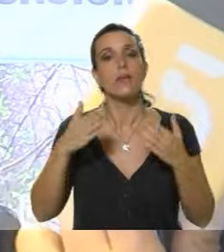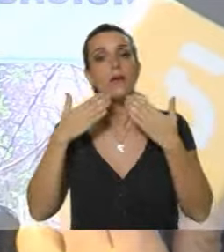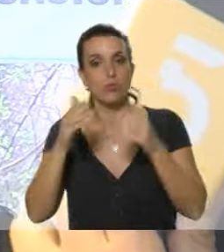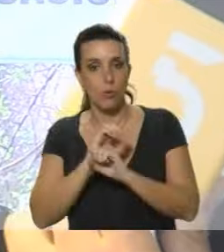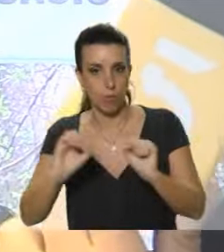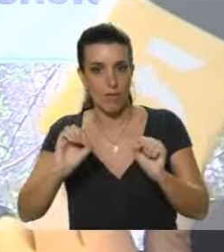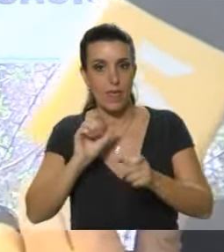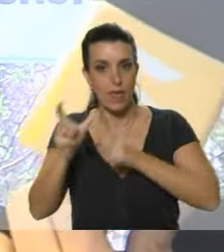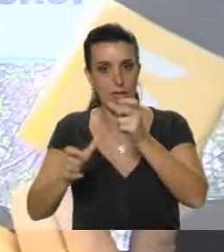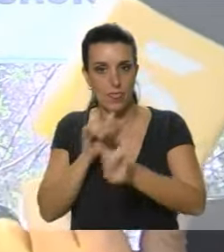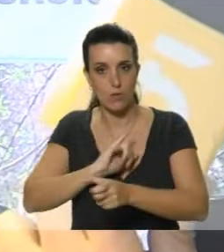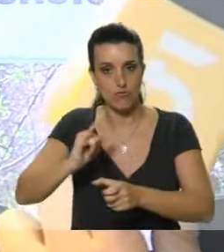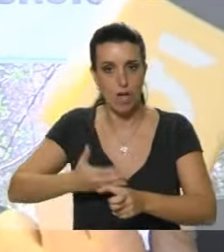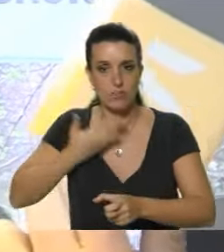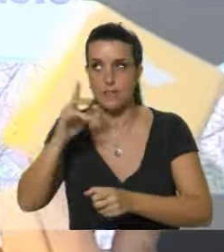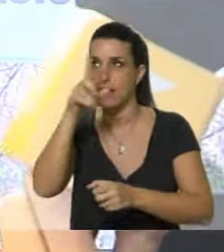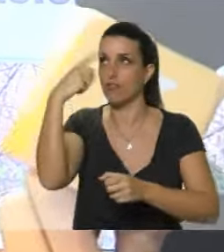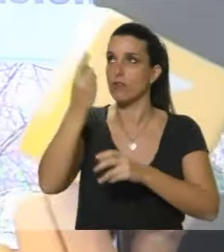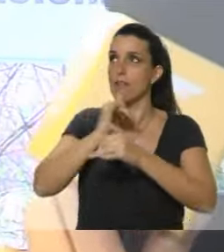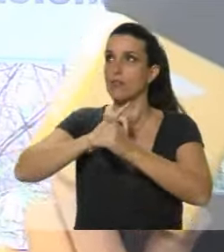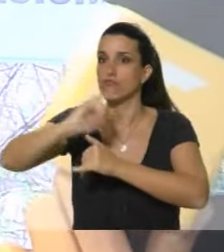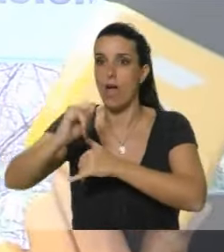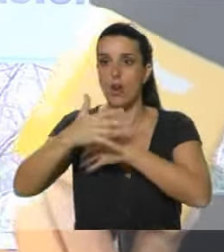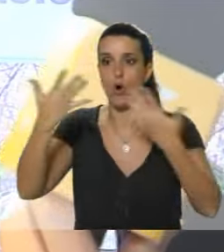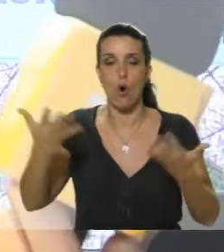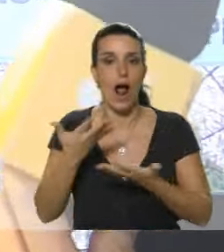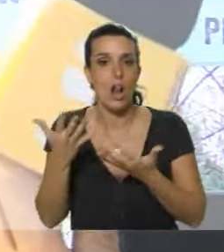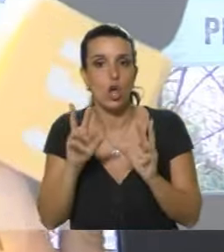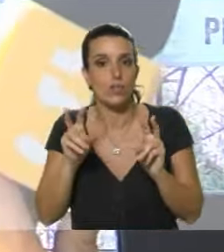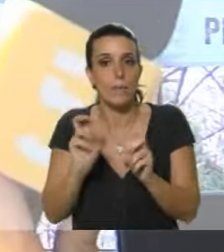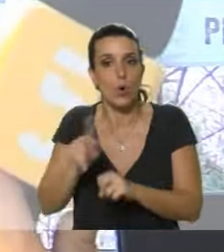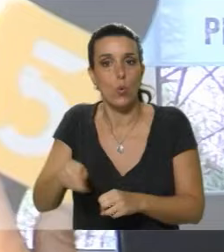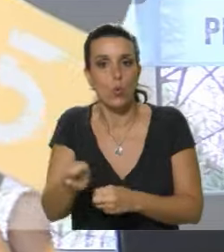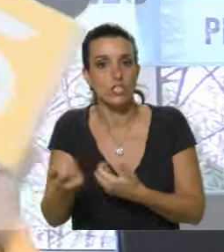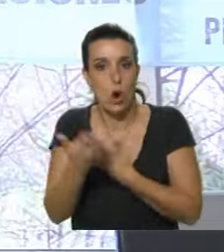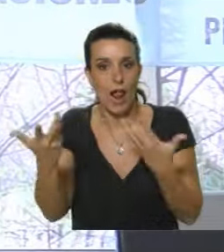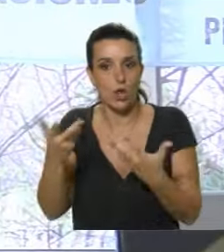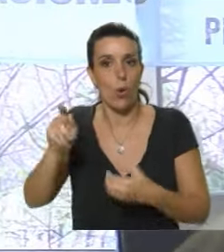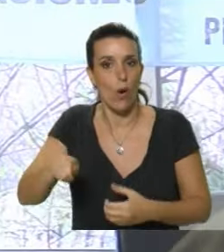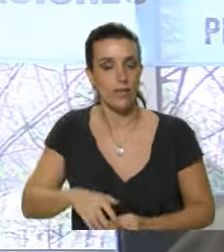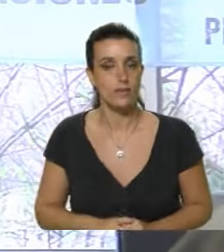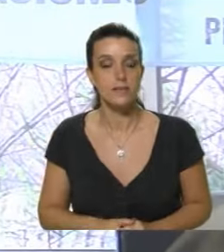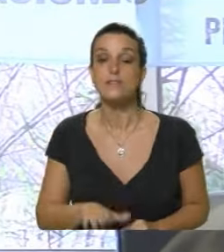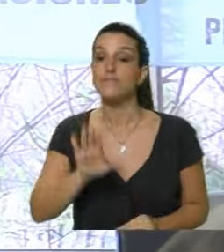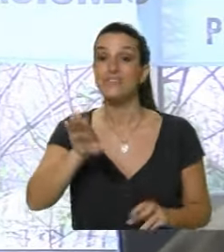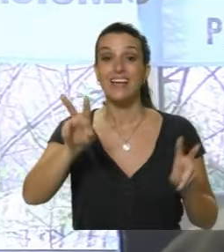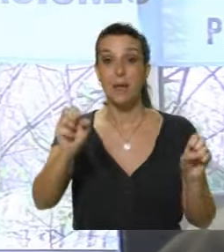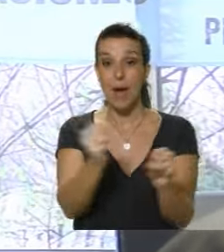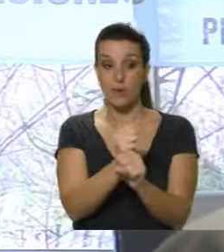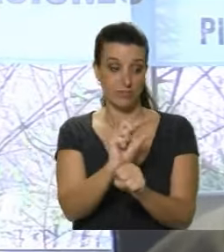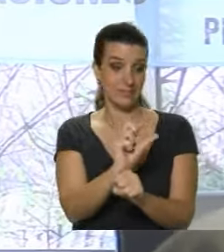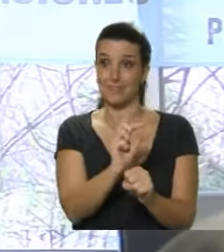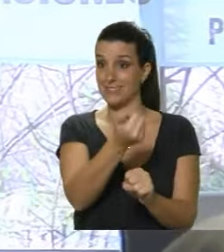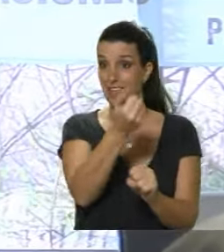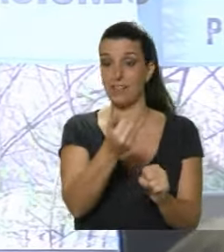digamos, a algún organismo internacional o presentar algún tipo de demanda ante la justicia? La aprobación es reciente. Nosotros